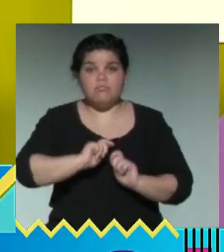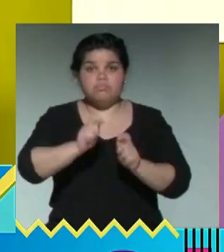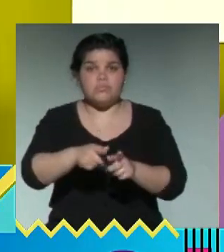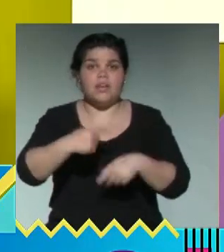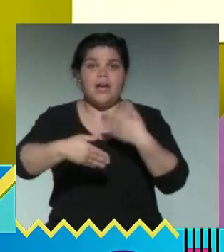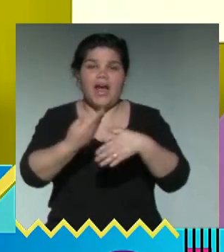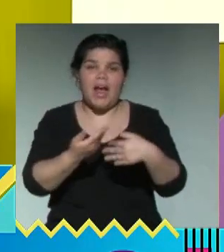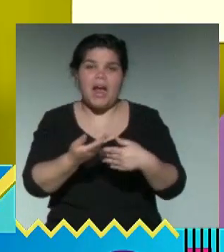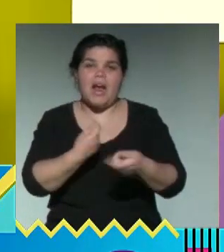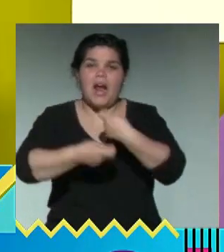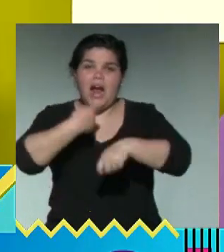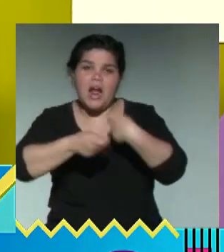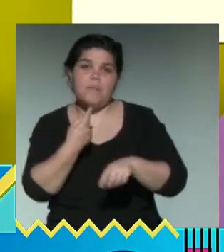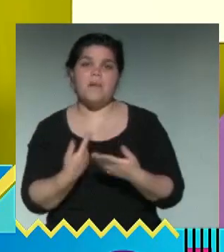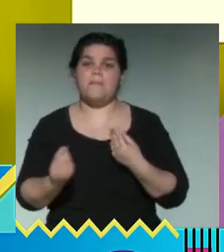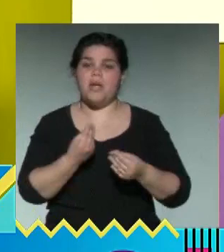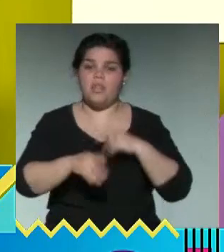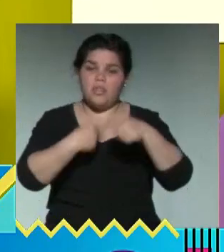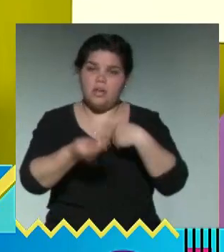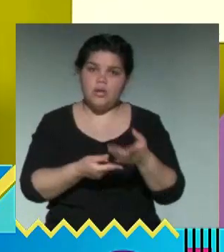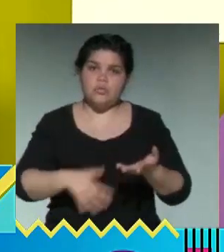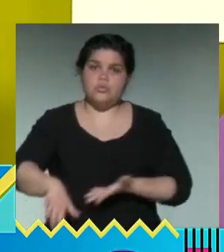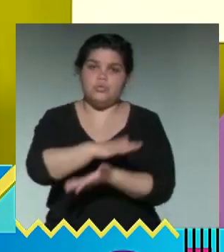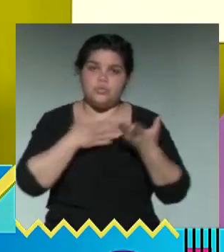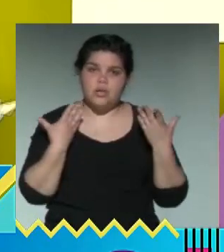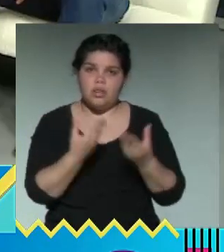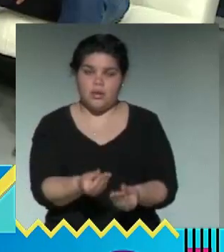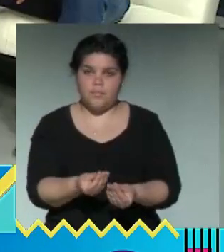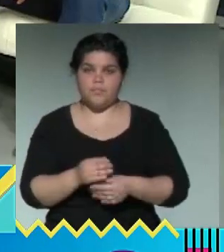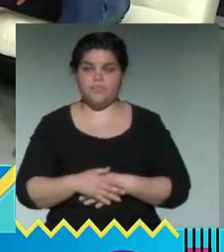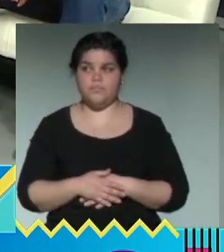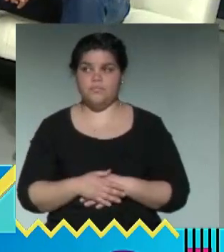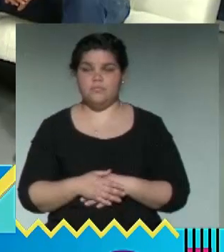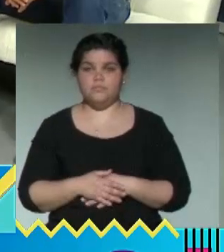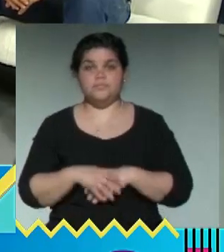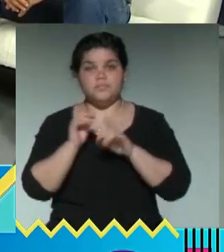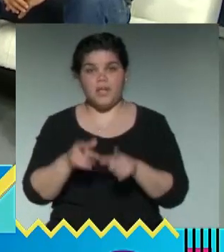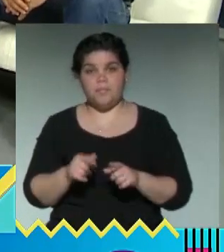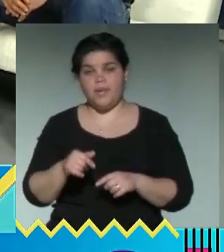¿sí? Educativo a través de eso, y bueno, nada, también